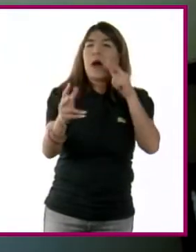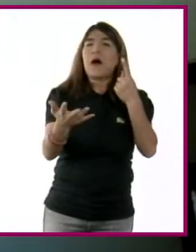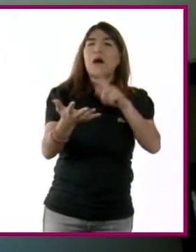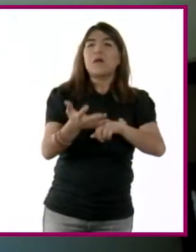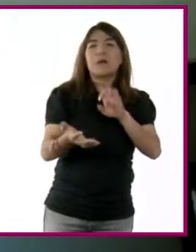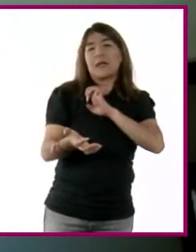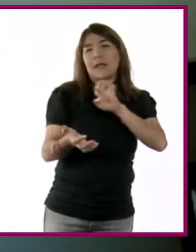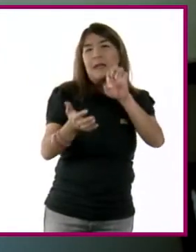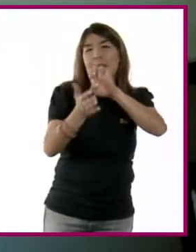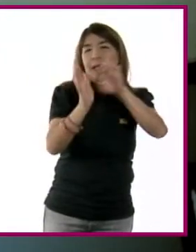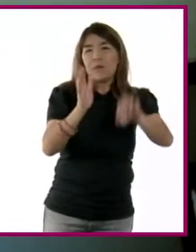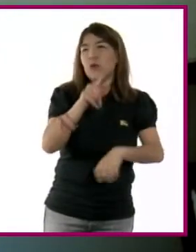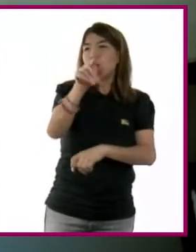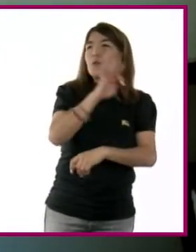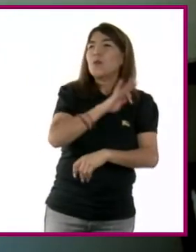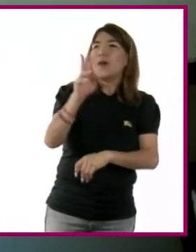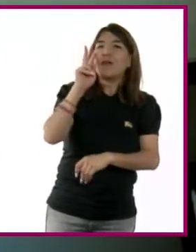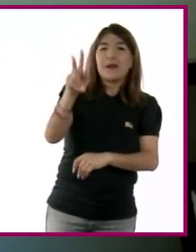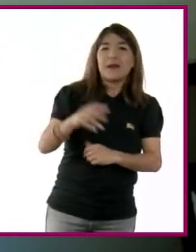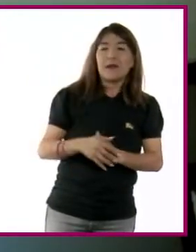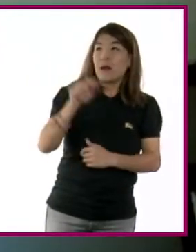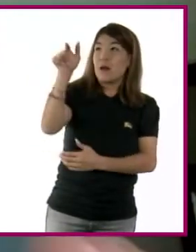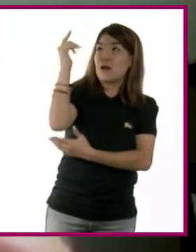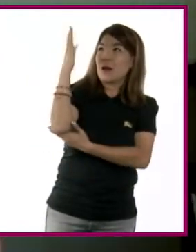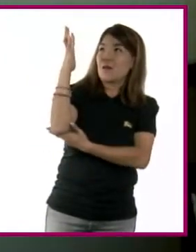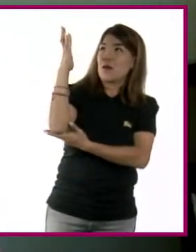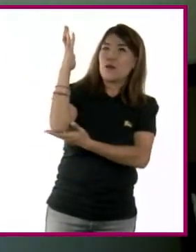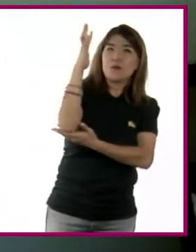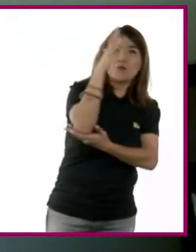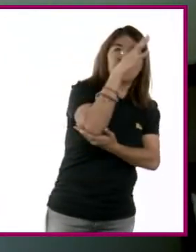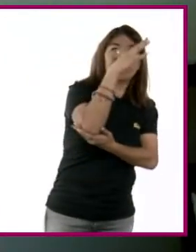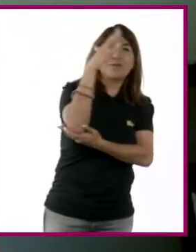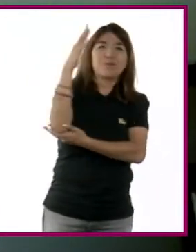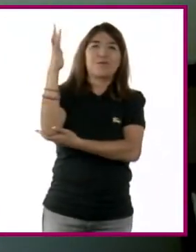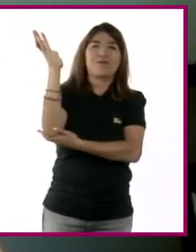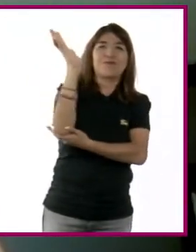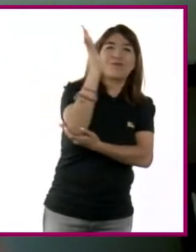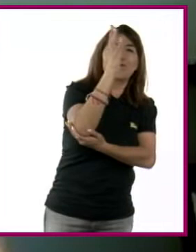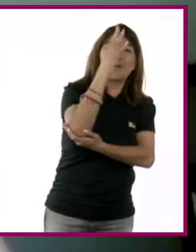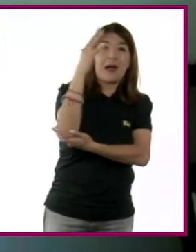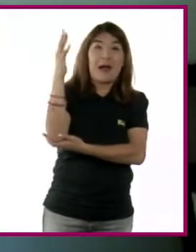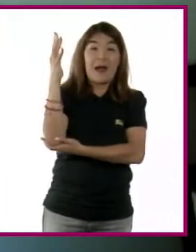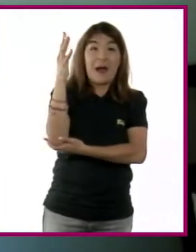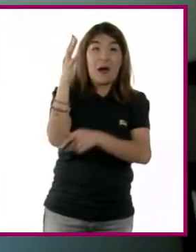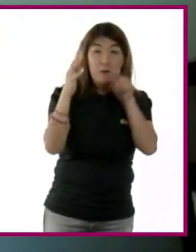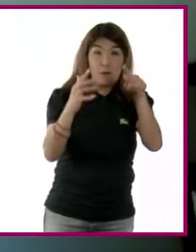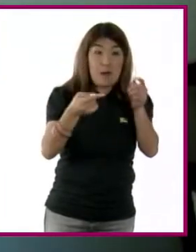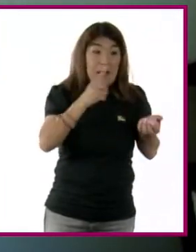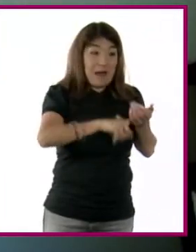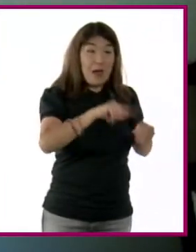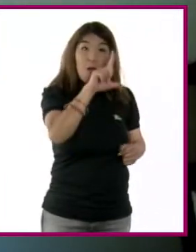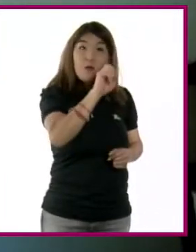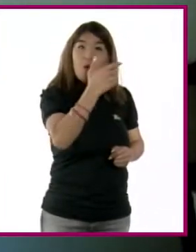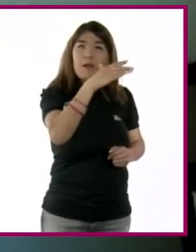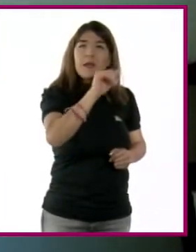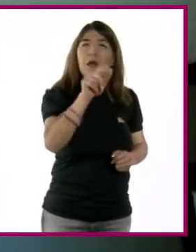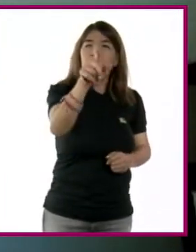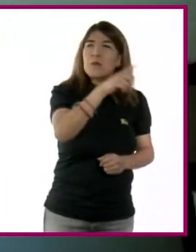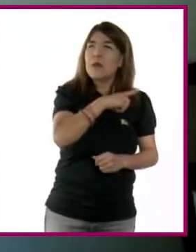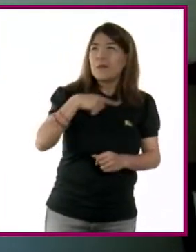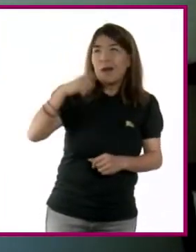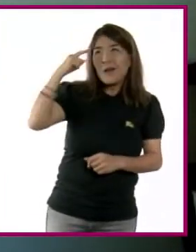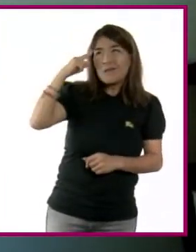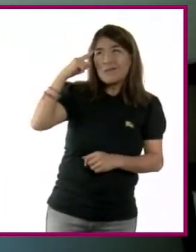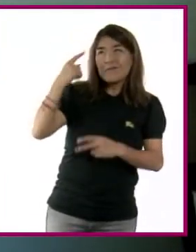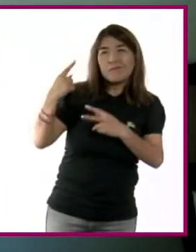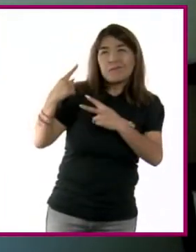un árbol se está moviendo, ¿no? Y entonces, a través de la lógica, tengo que tratar de estructurar